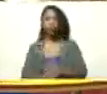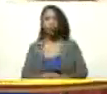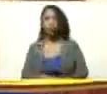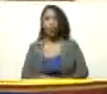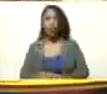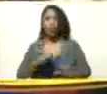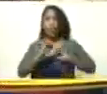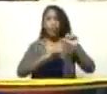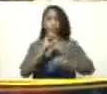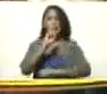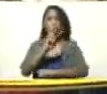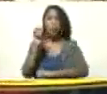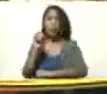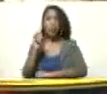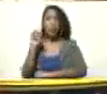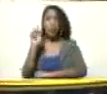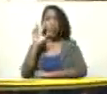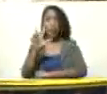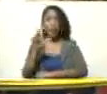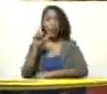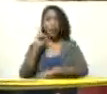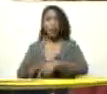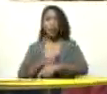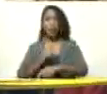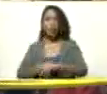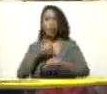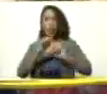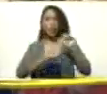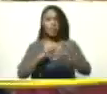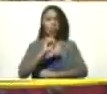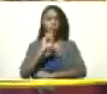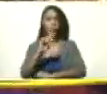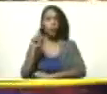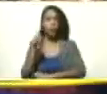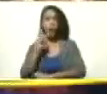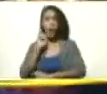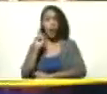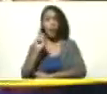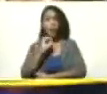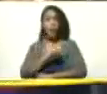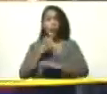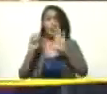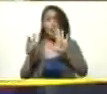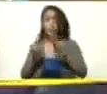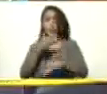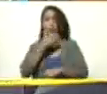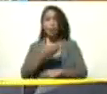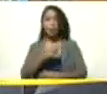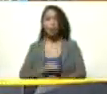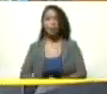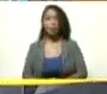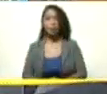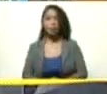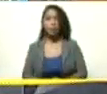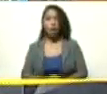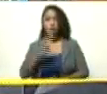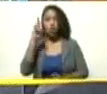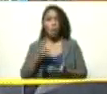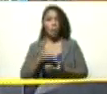del siglo XX y estas 3 décadas del siglo XXI, ese 17 de diciembre